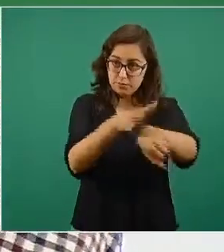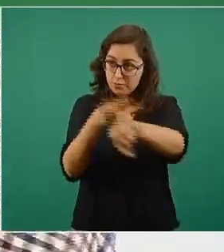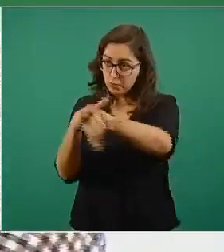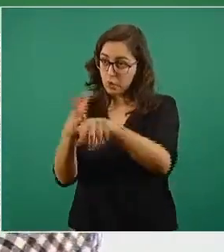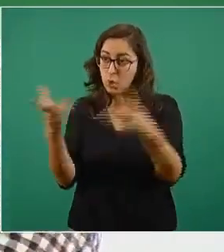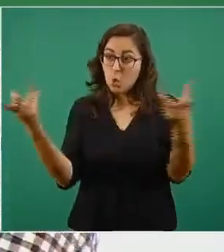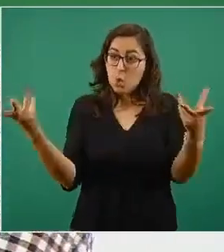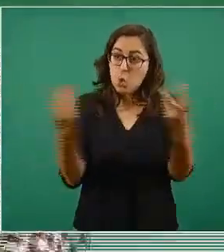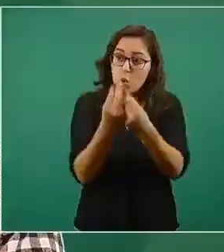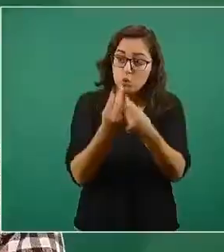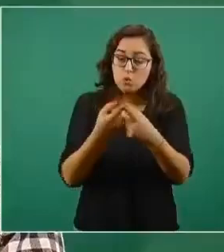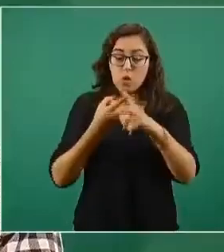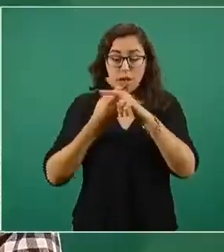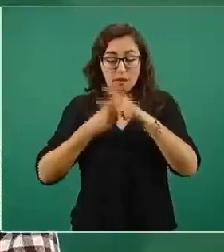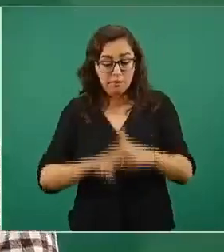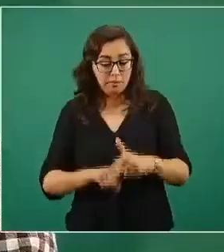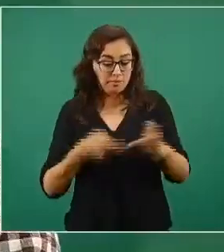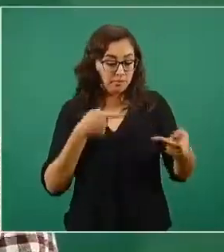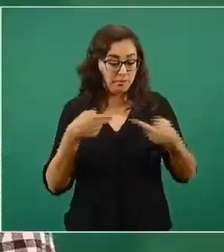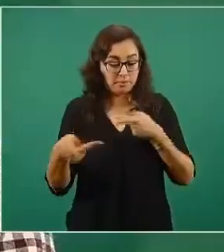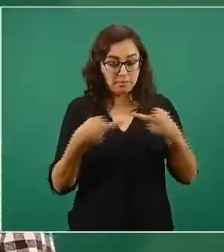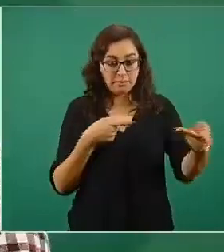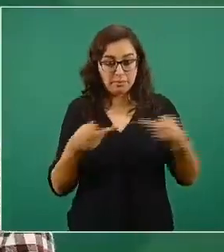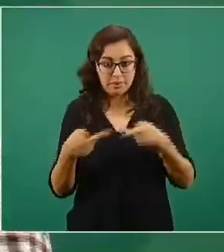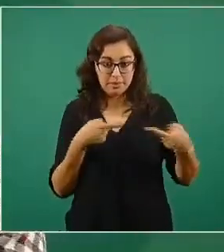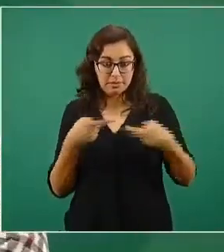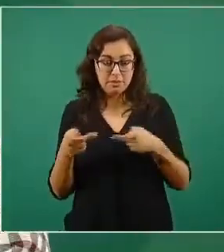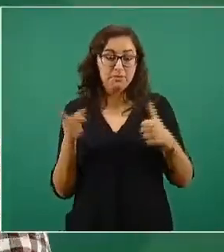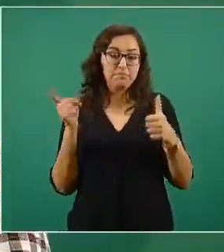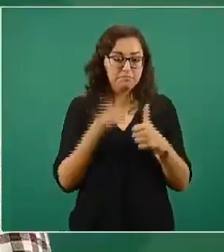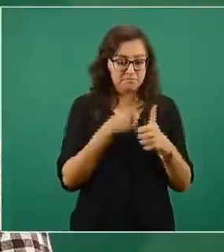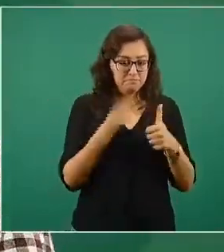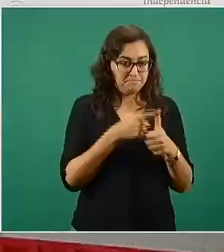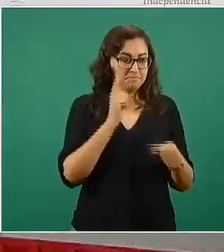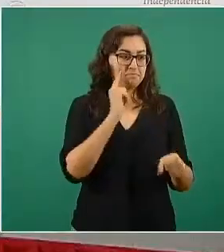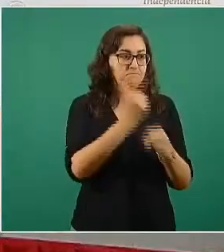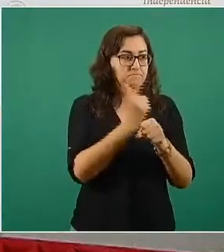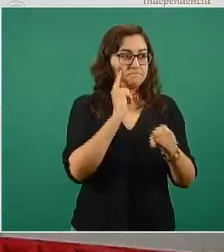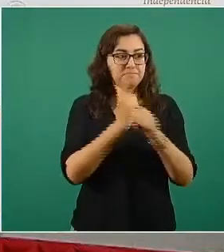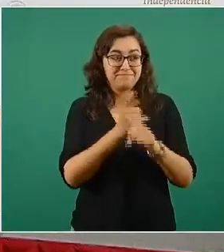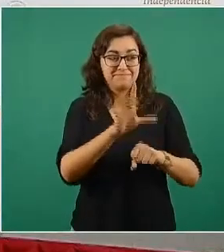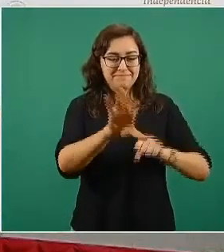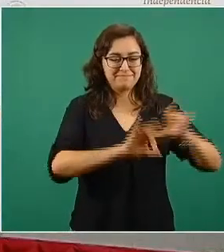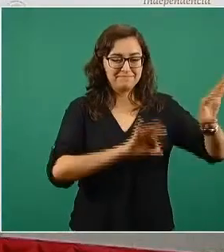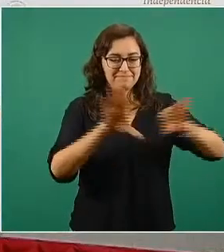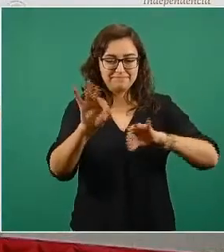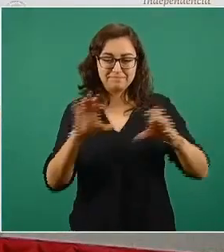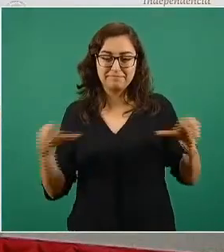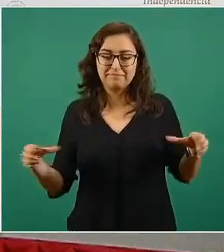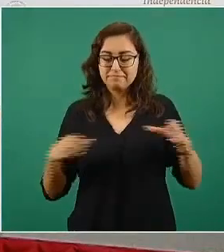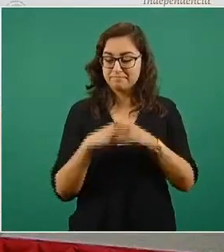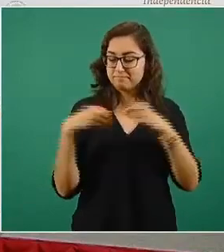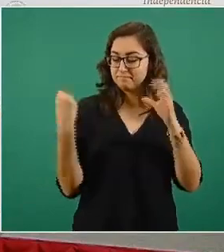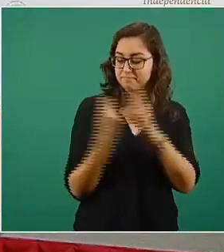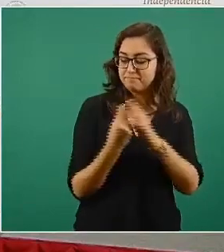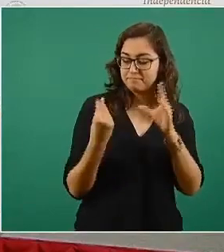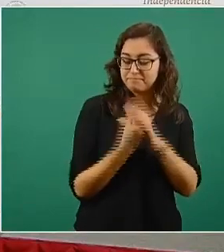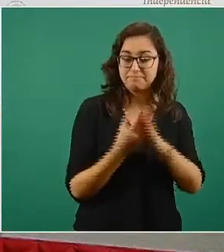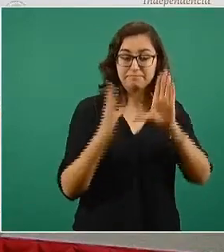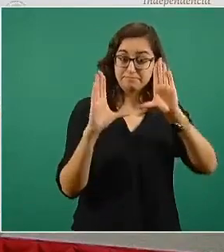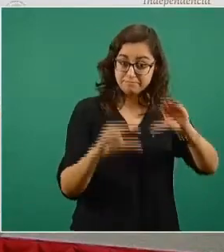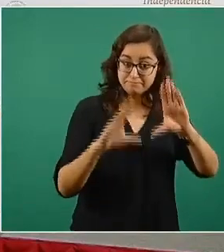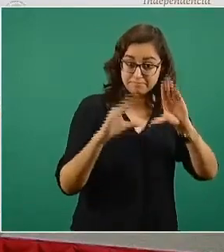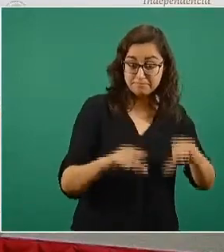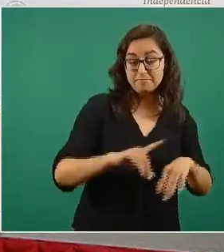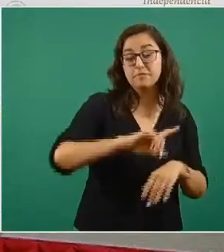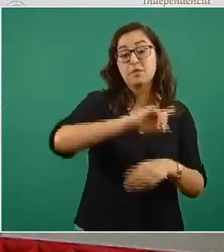para la preparación, primero identificación, segundo reclutamiento, tercero entrenamiento y cuarto asignación